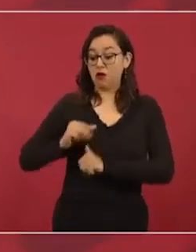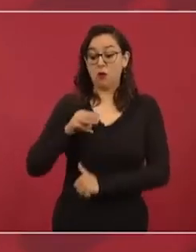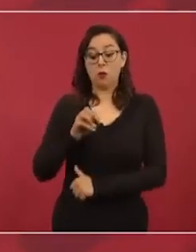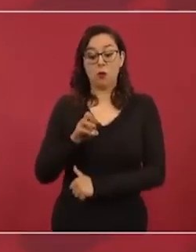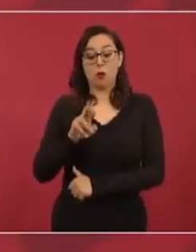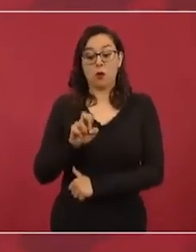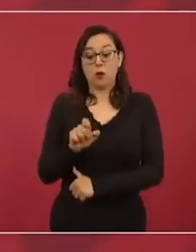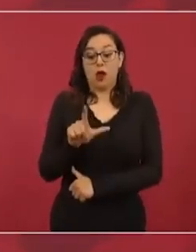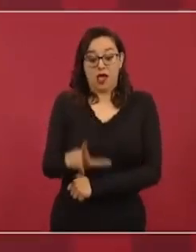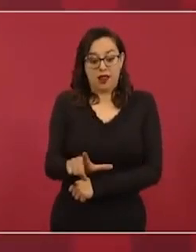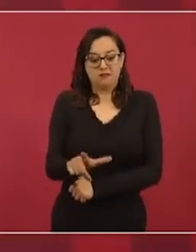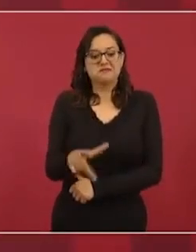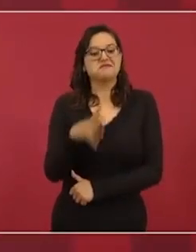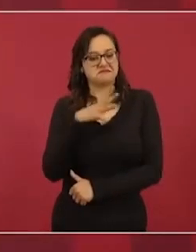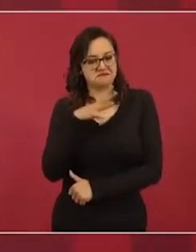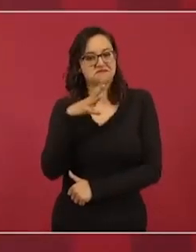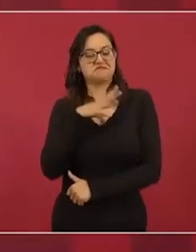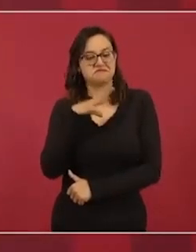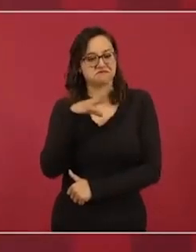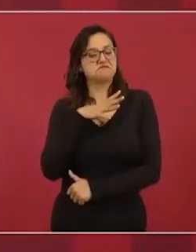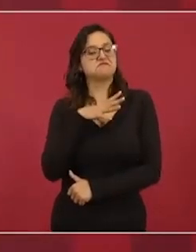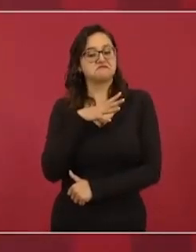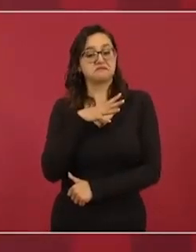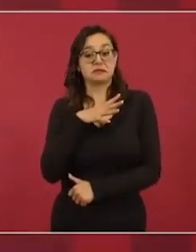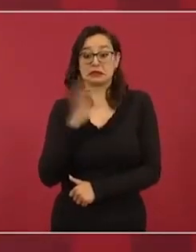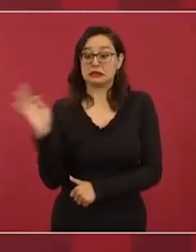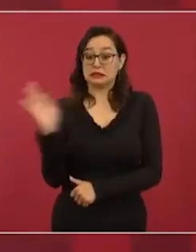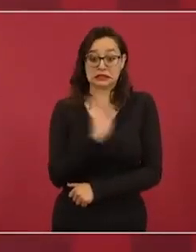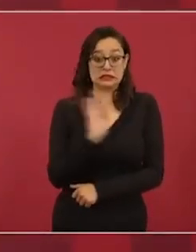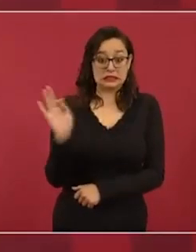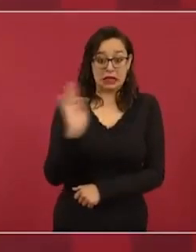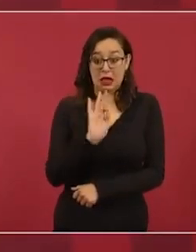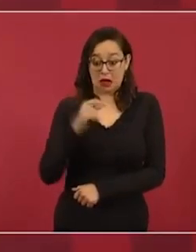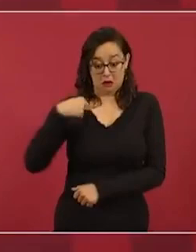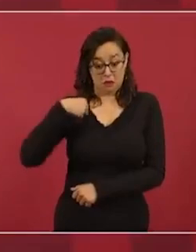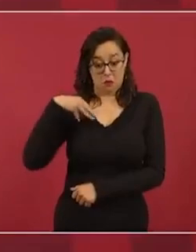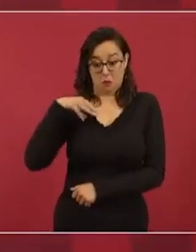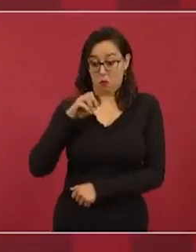no hacemos nada, no avanzamos,